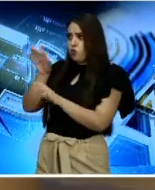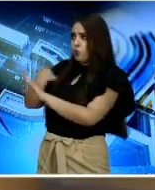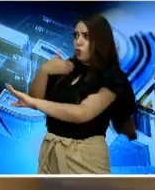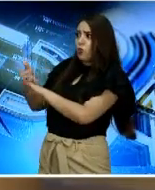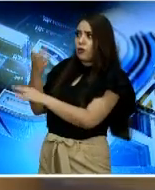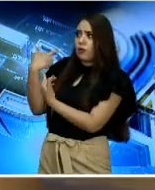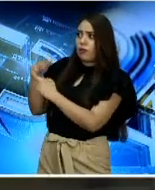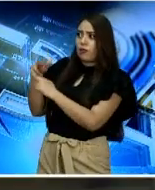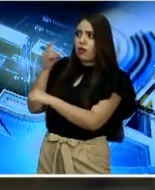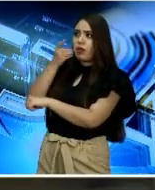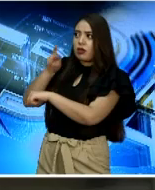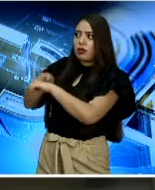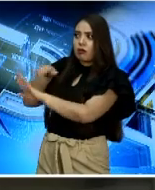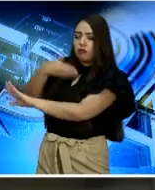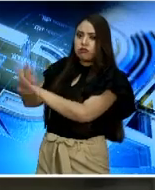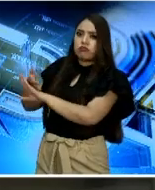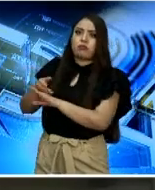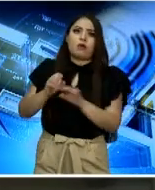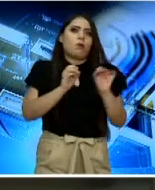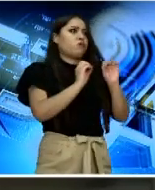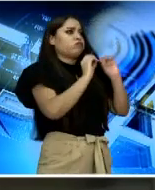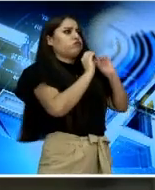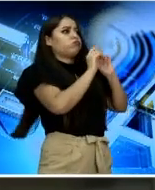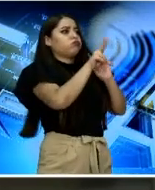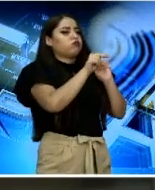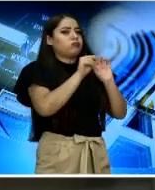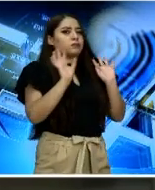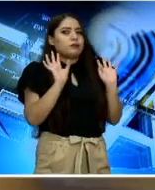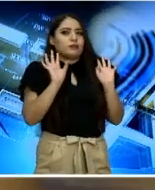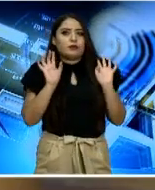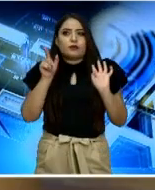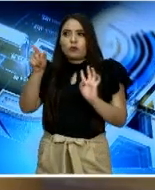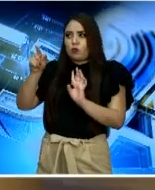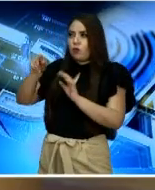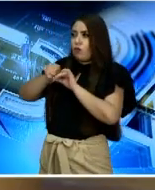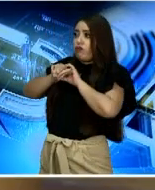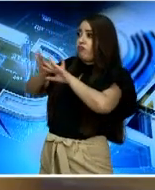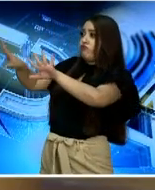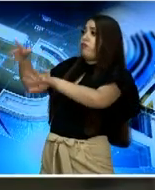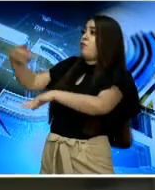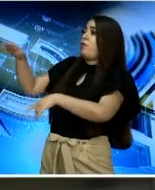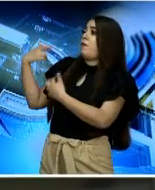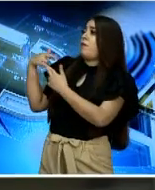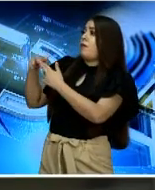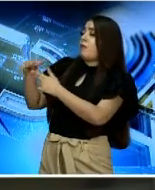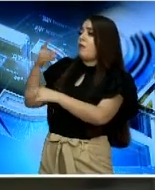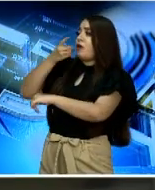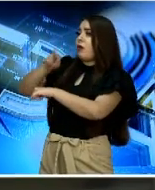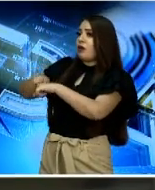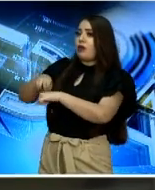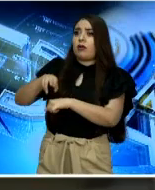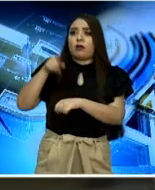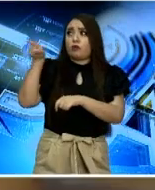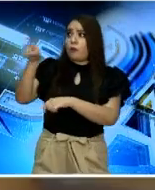Tampoco. ¿Las difamaste? No. ¿Estás mintiendo en algún tipo de situación? No, yo mi publicación,